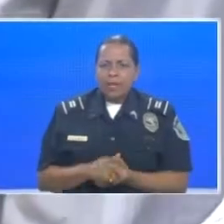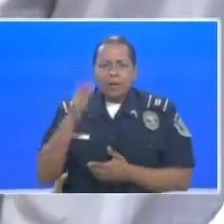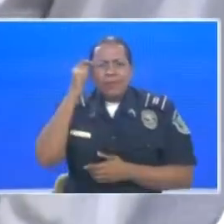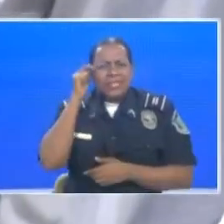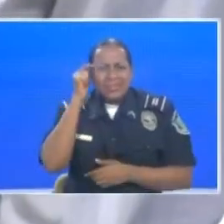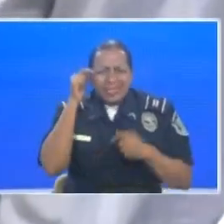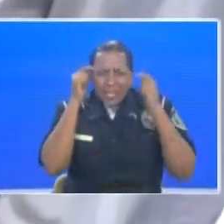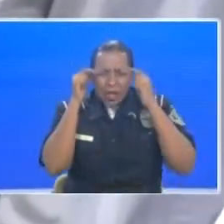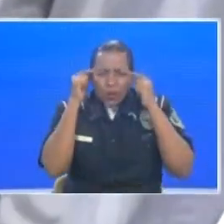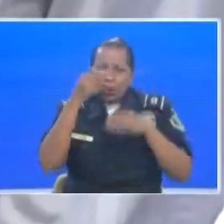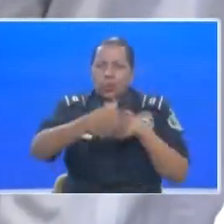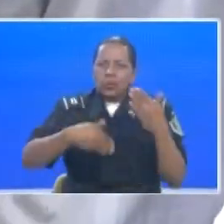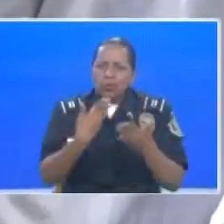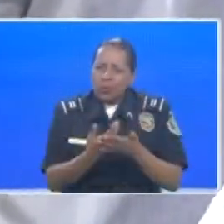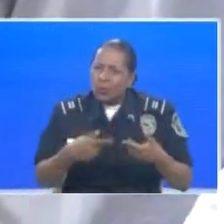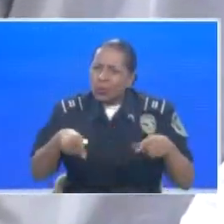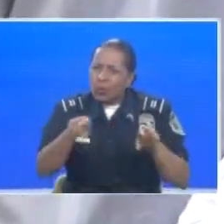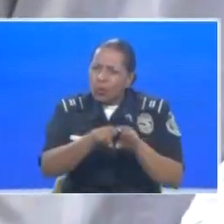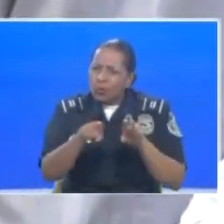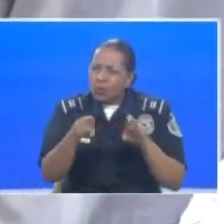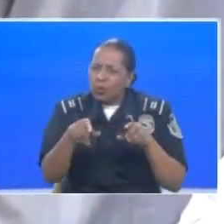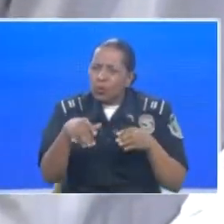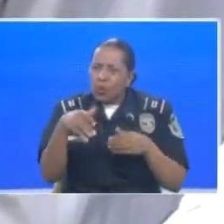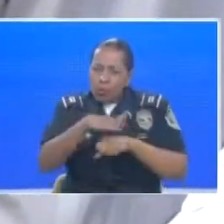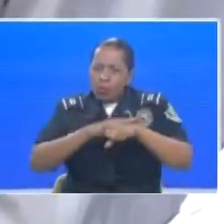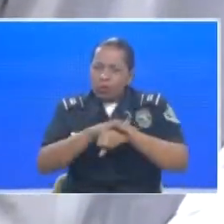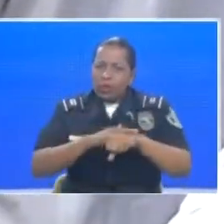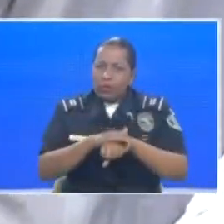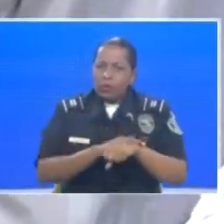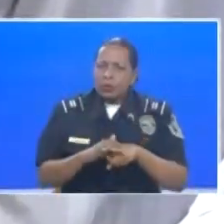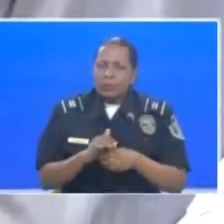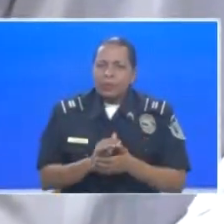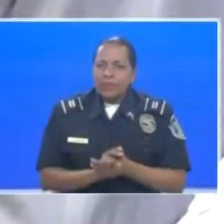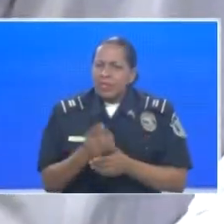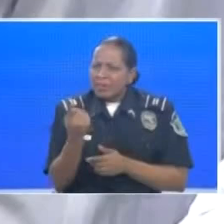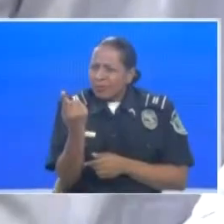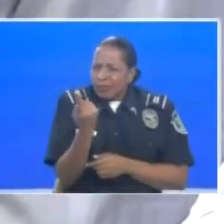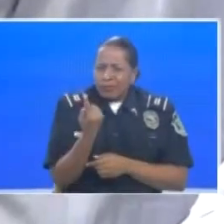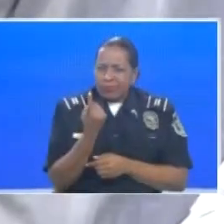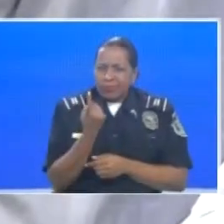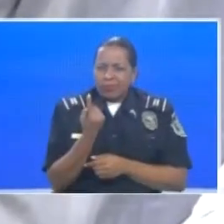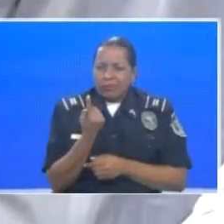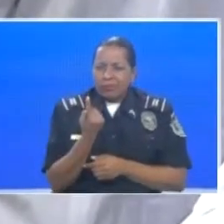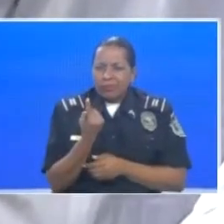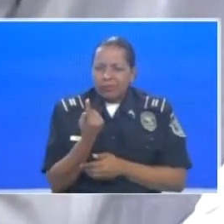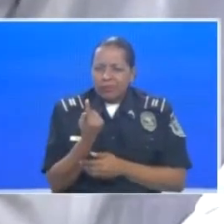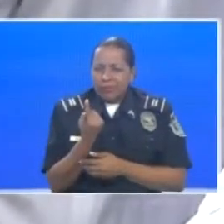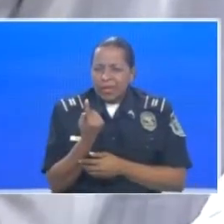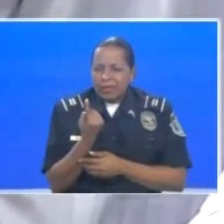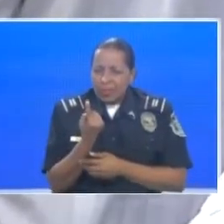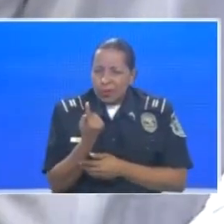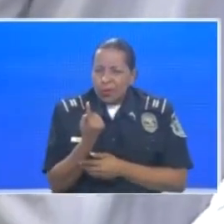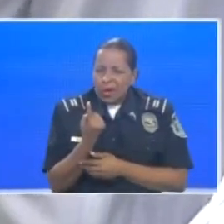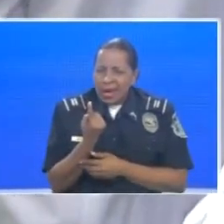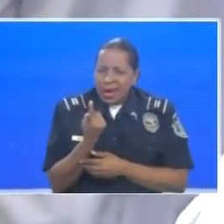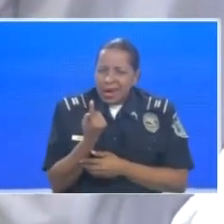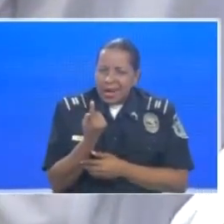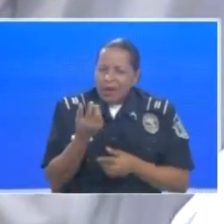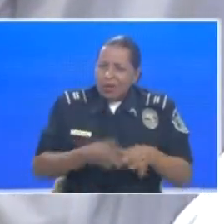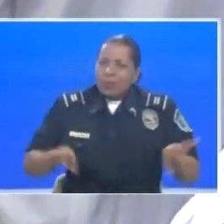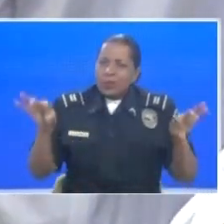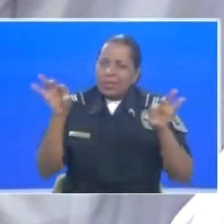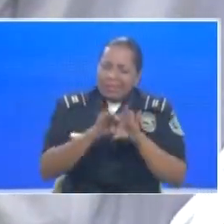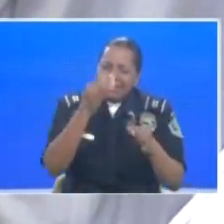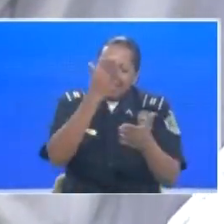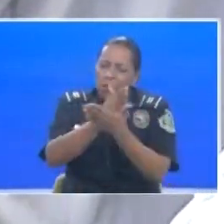reflexionemos. Esto no requiere de tener, o sea, sino la iniciativa y el compromiso de decir,